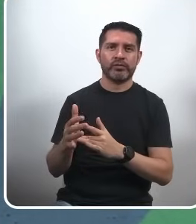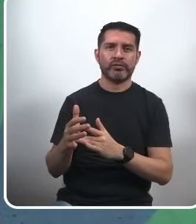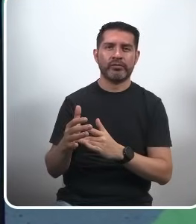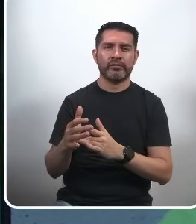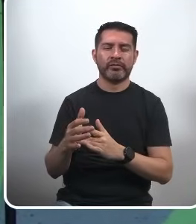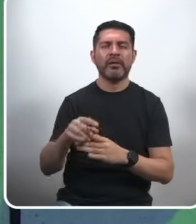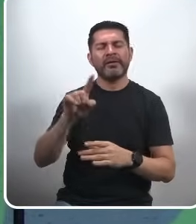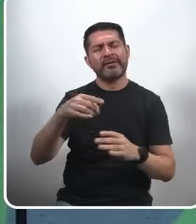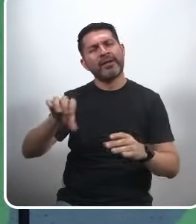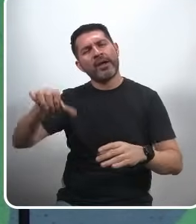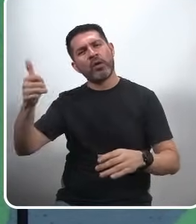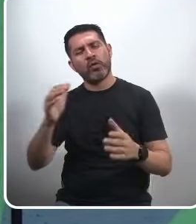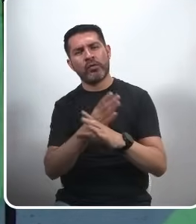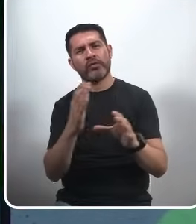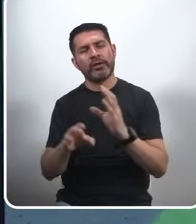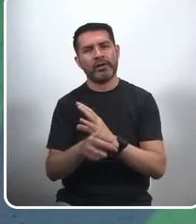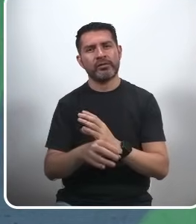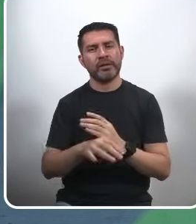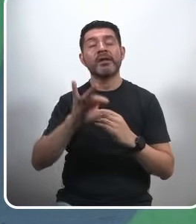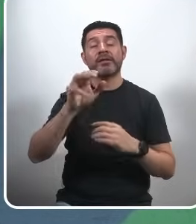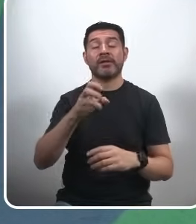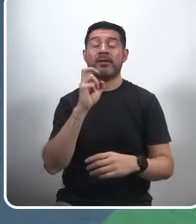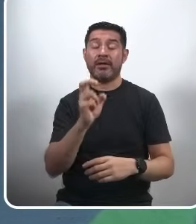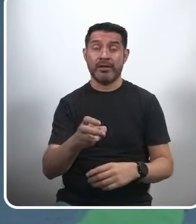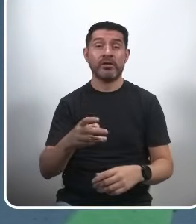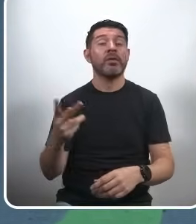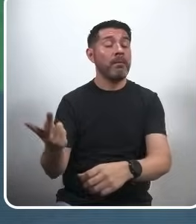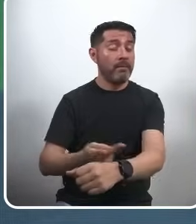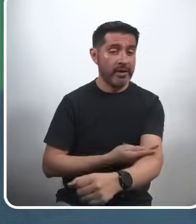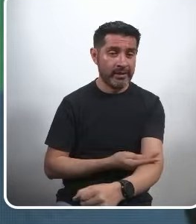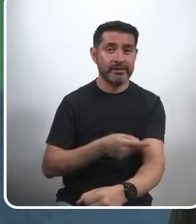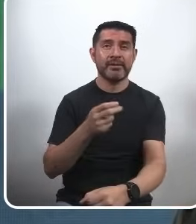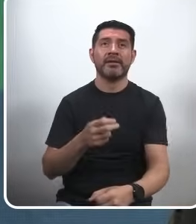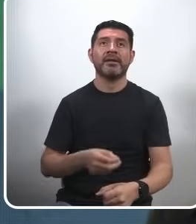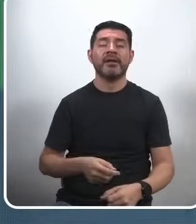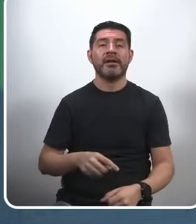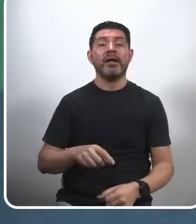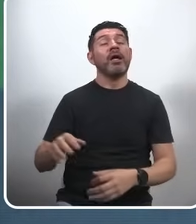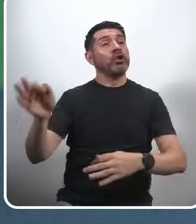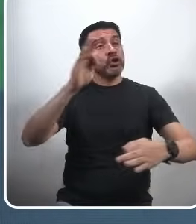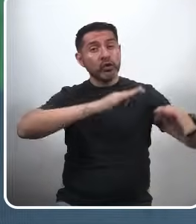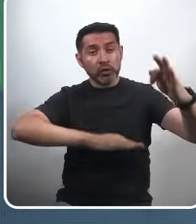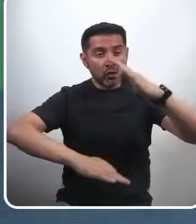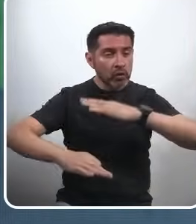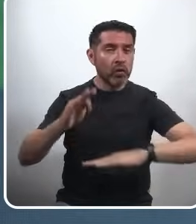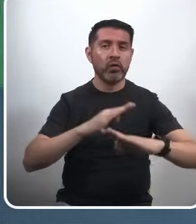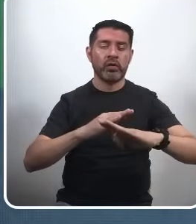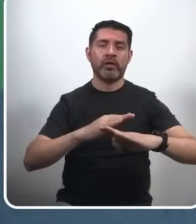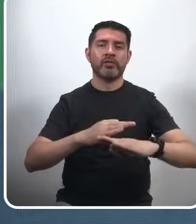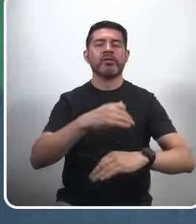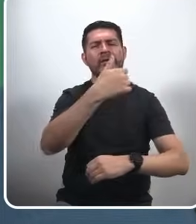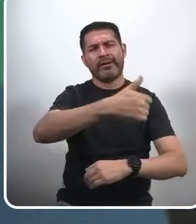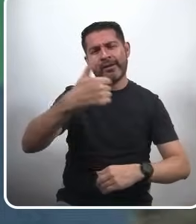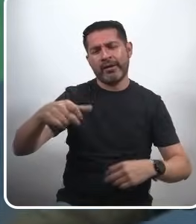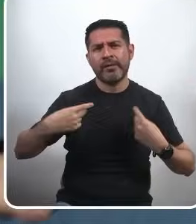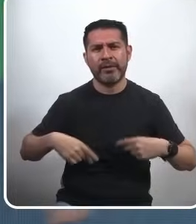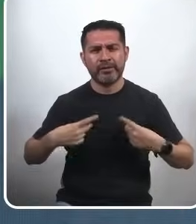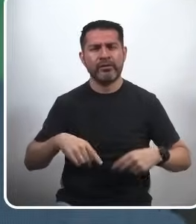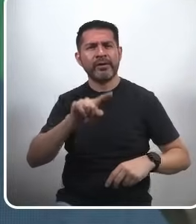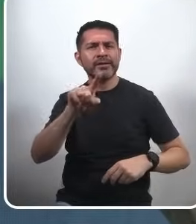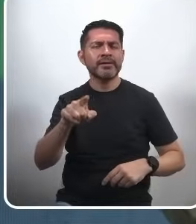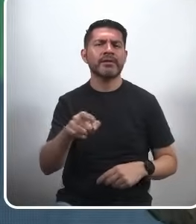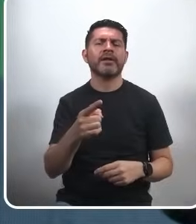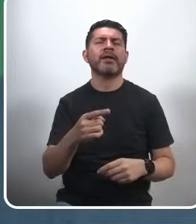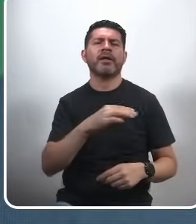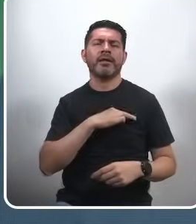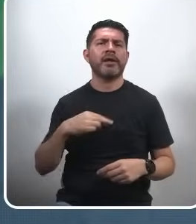a nosotros? Dice: si esto pasa, ¿sí?, si esto pasa, seremos un coro, no solo de voces, pero de